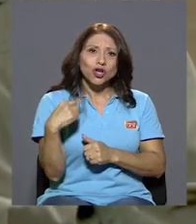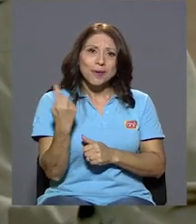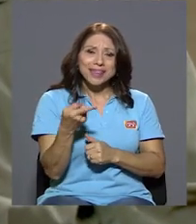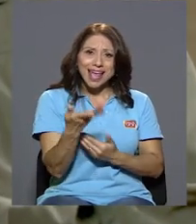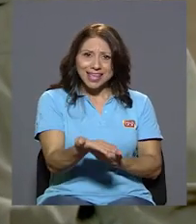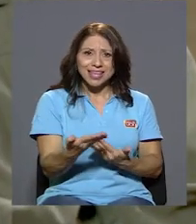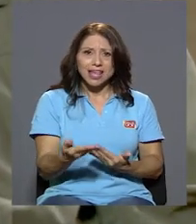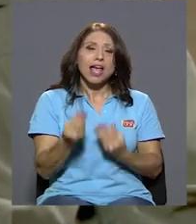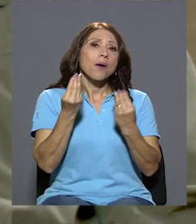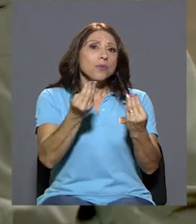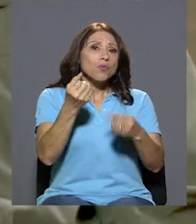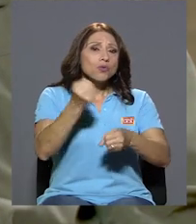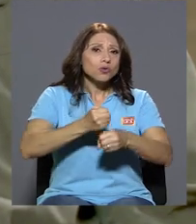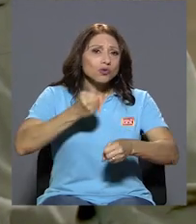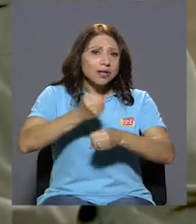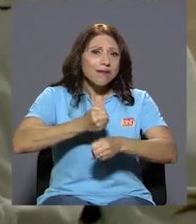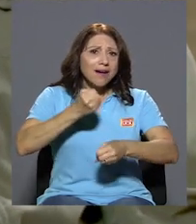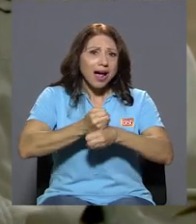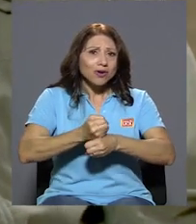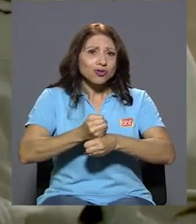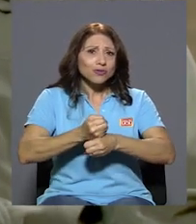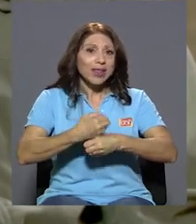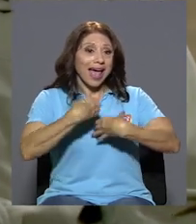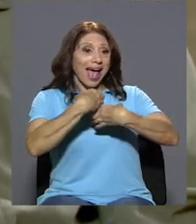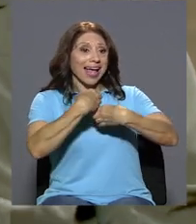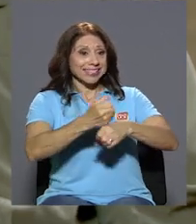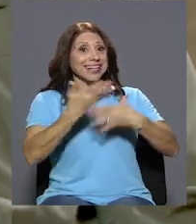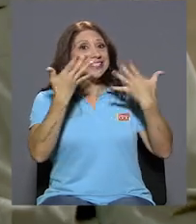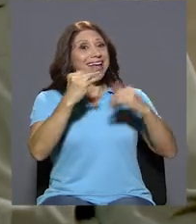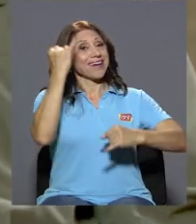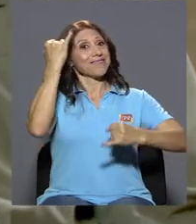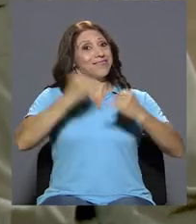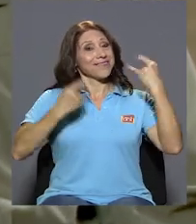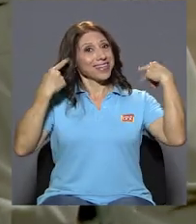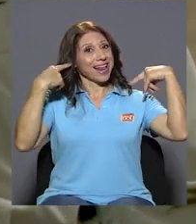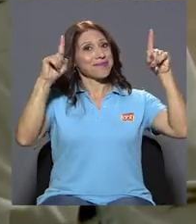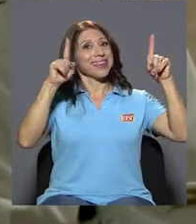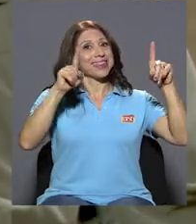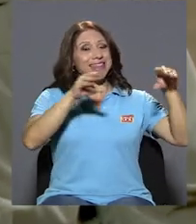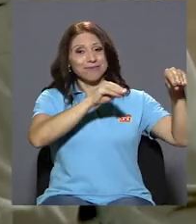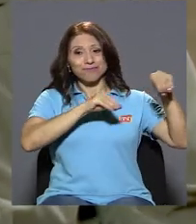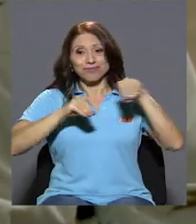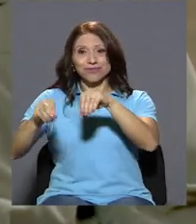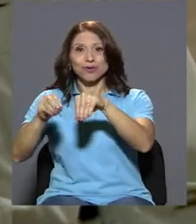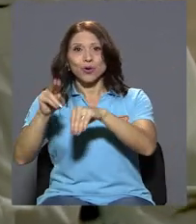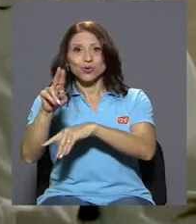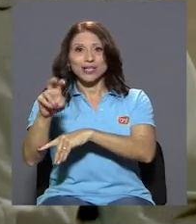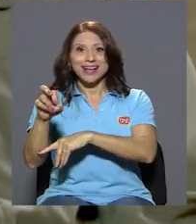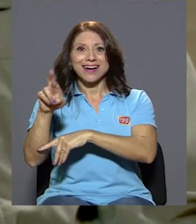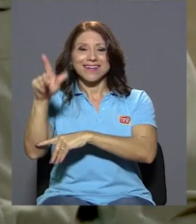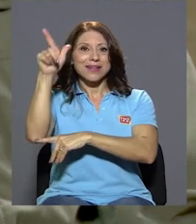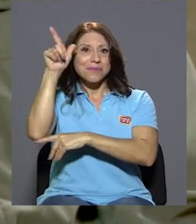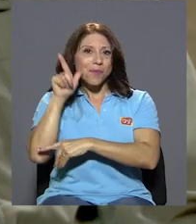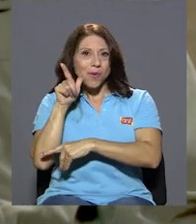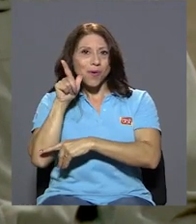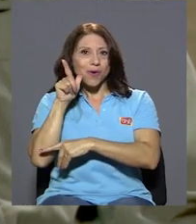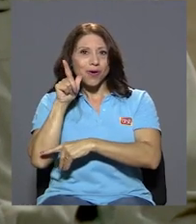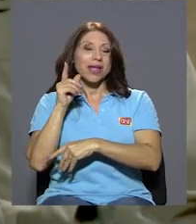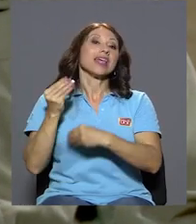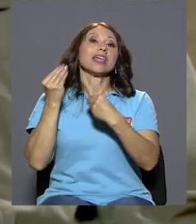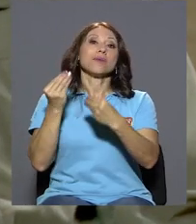hay ahí ha habido muchos trabajos para el puesto la sede del limón finalmente y muchos trabajos de investigación